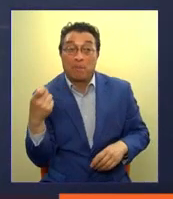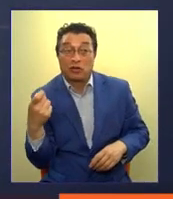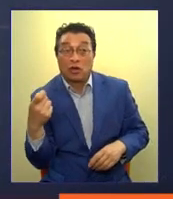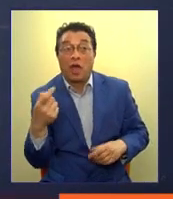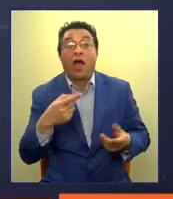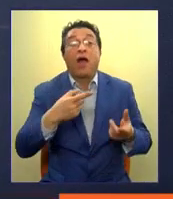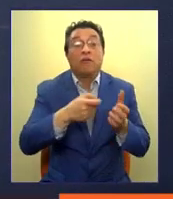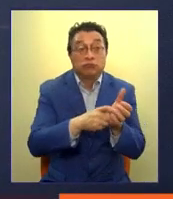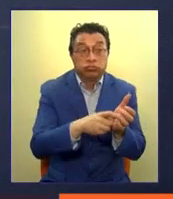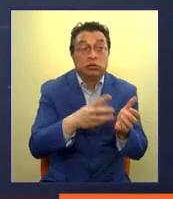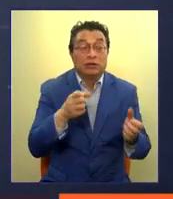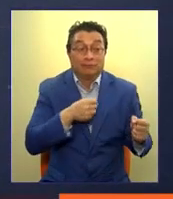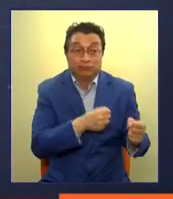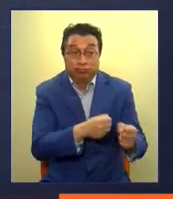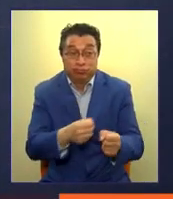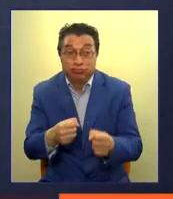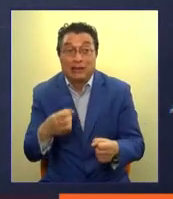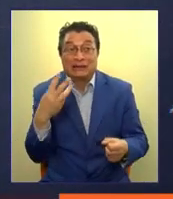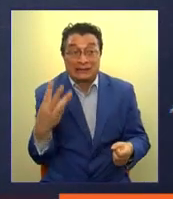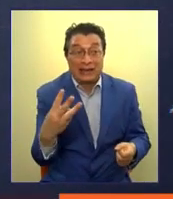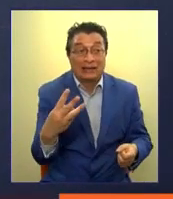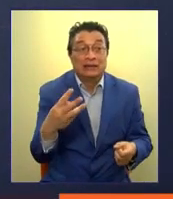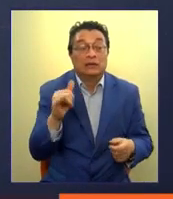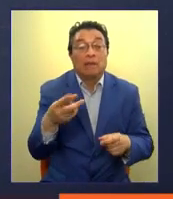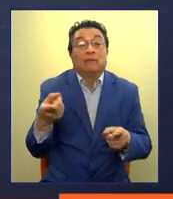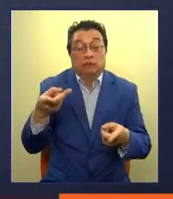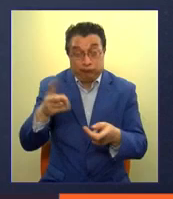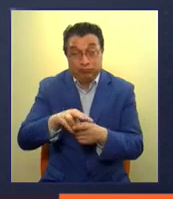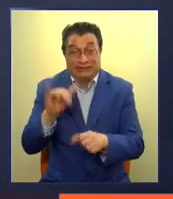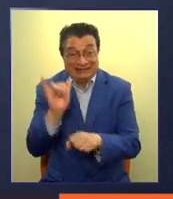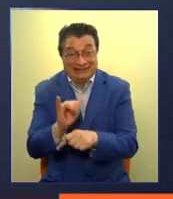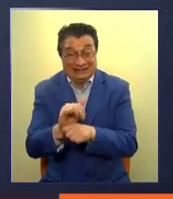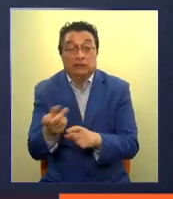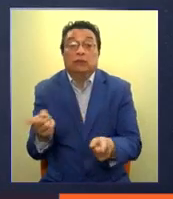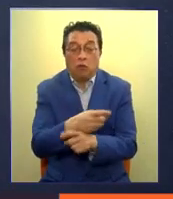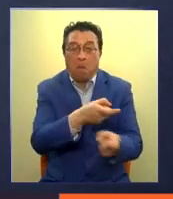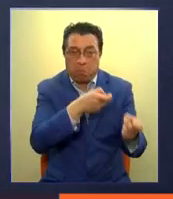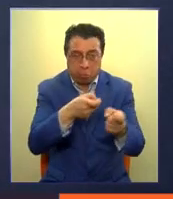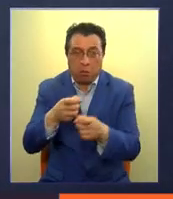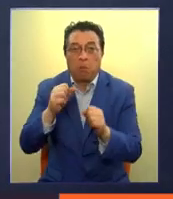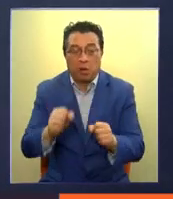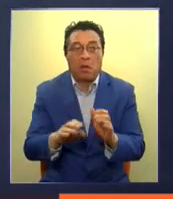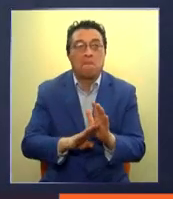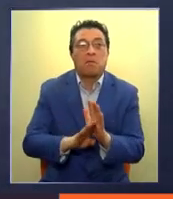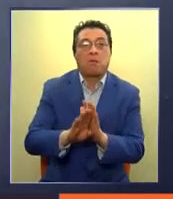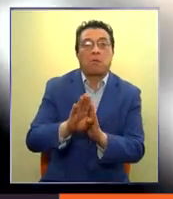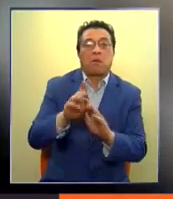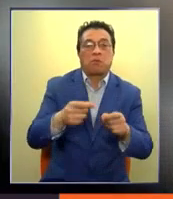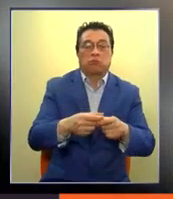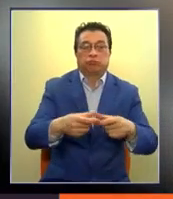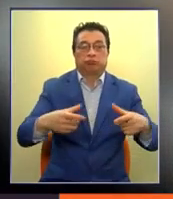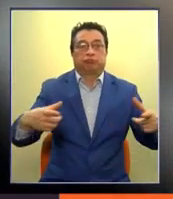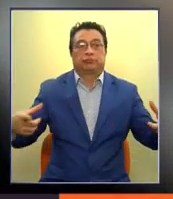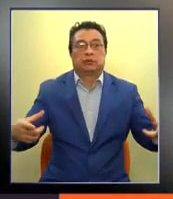revólveres, 3 subametralladoras de fantasía, pero adaptadas para disparo, van ganando participación